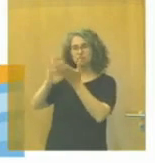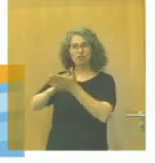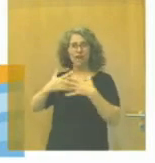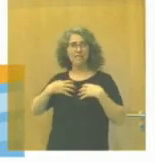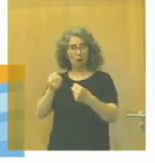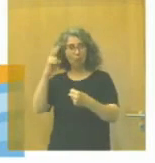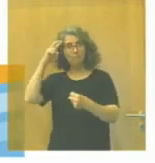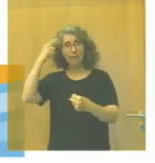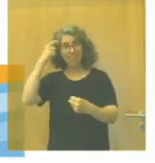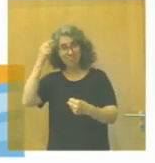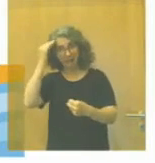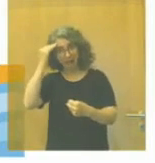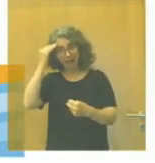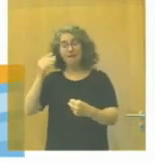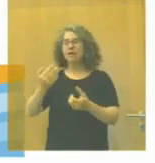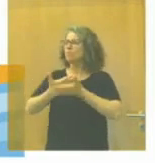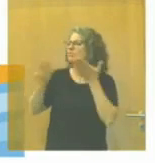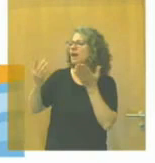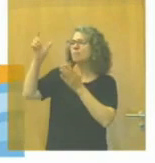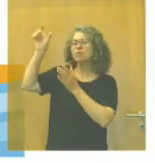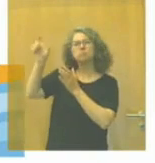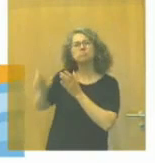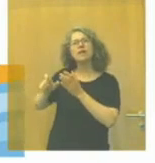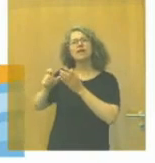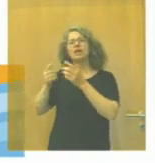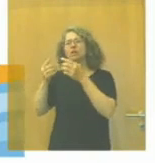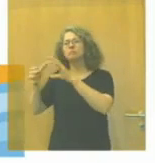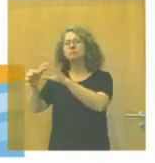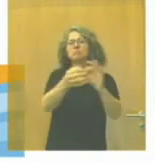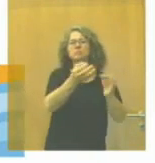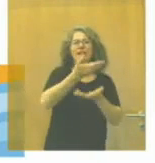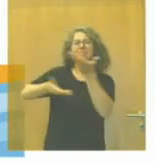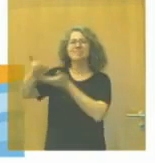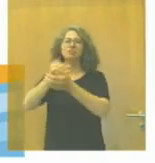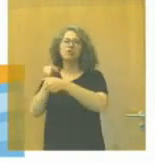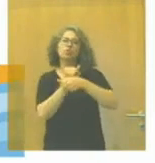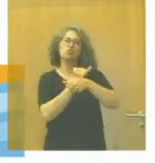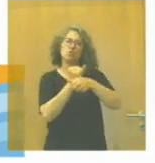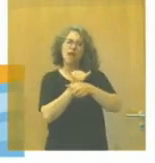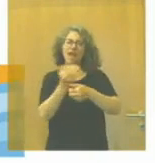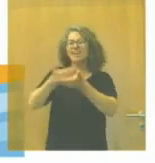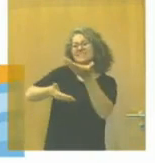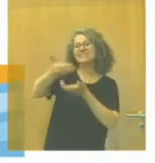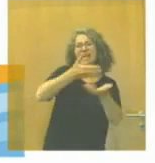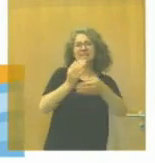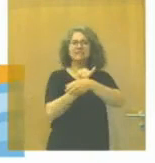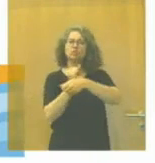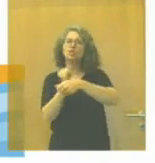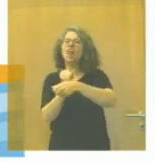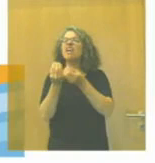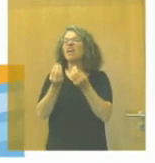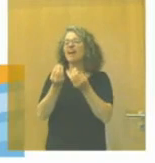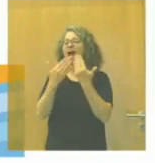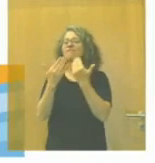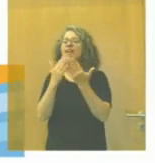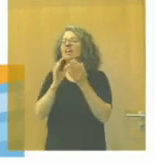mental, marcamos también todo lo que tiene que ver con la interinstitucionalidad, y cuando decimos interinstitucionalidad hablamos